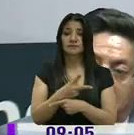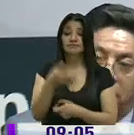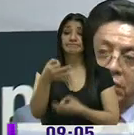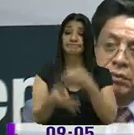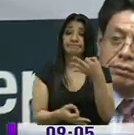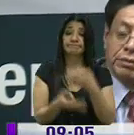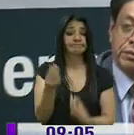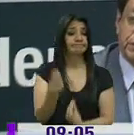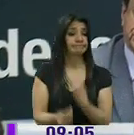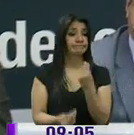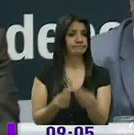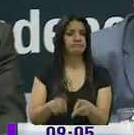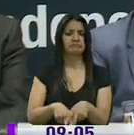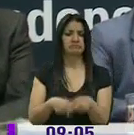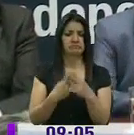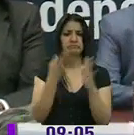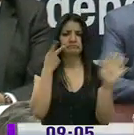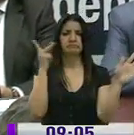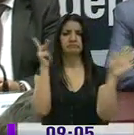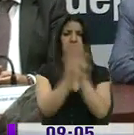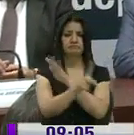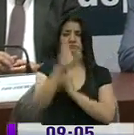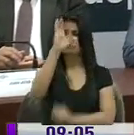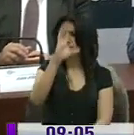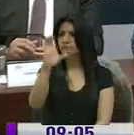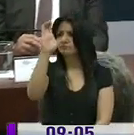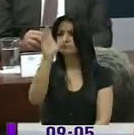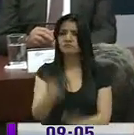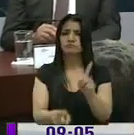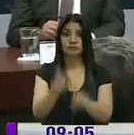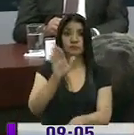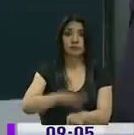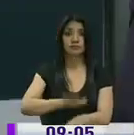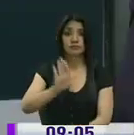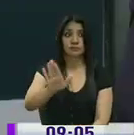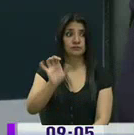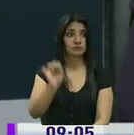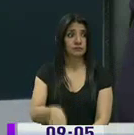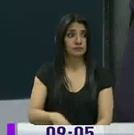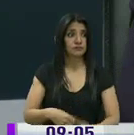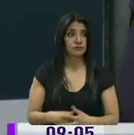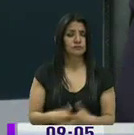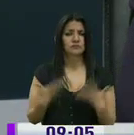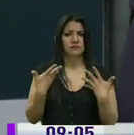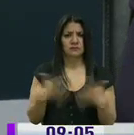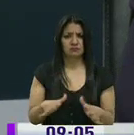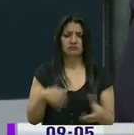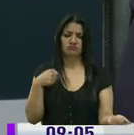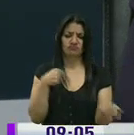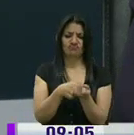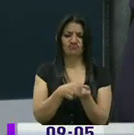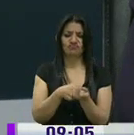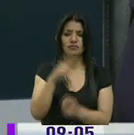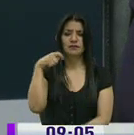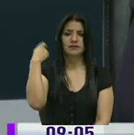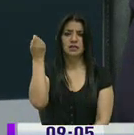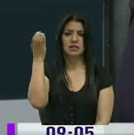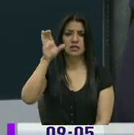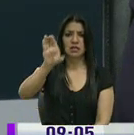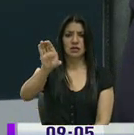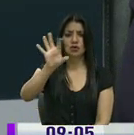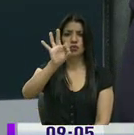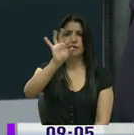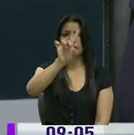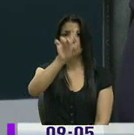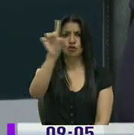parte ha emprendido acciones legales para dar con los involucrados en este hecho tenemos ya el apoyo de los videos que nos han llegado del eco